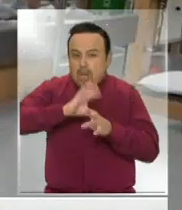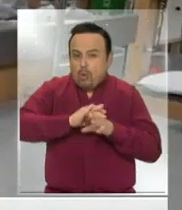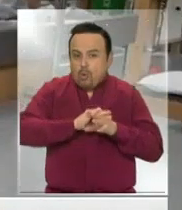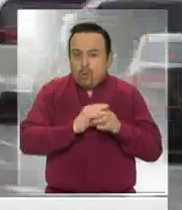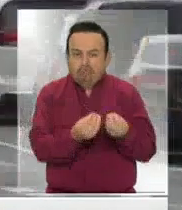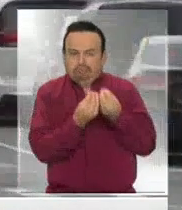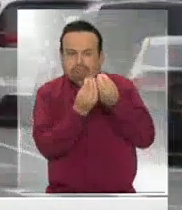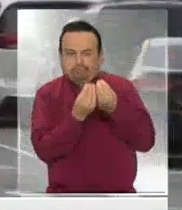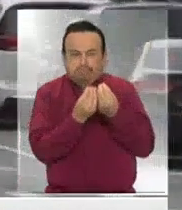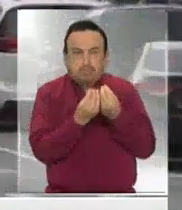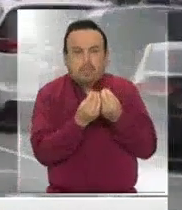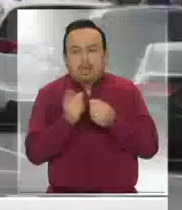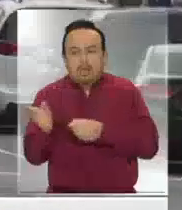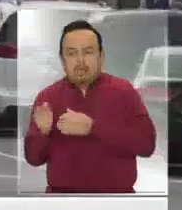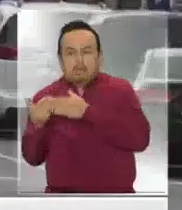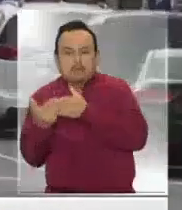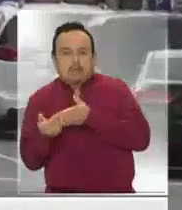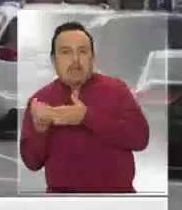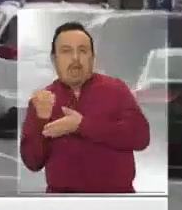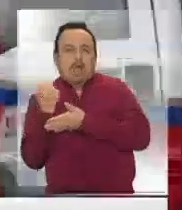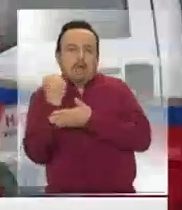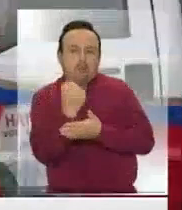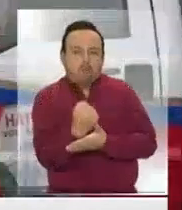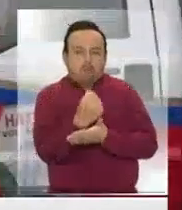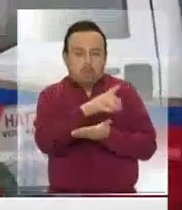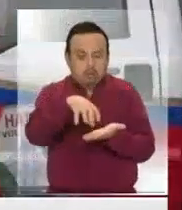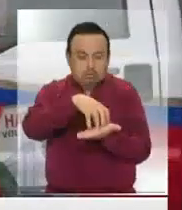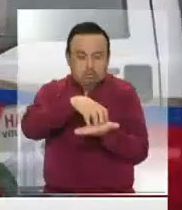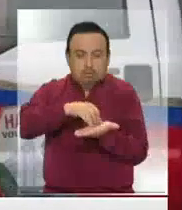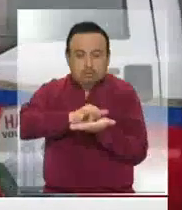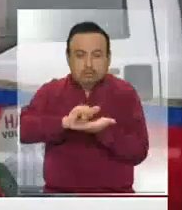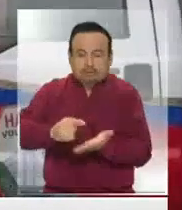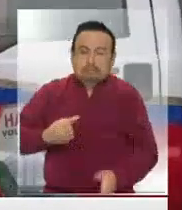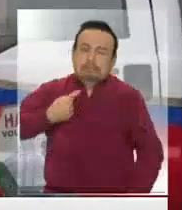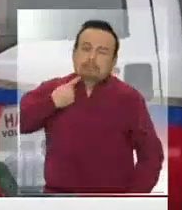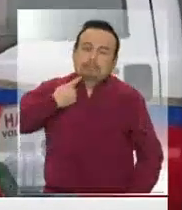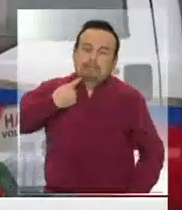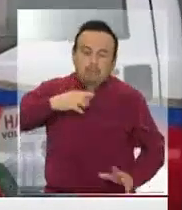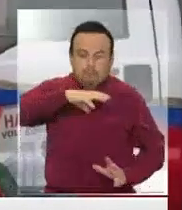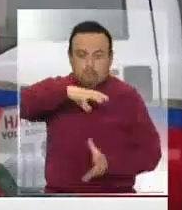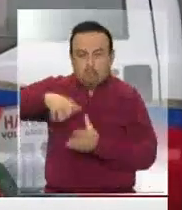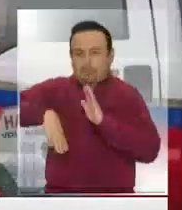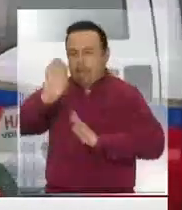absorber la gran cantidad de enfermos en una de las ciudades más afectadas del mundo.